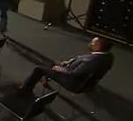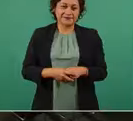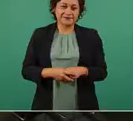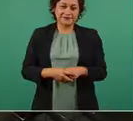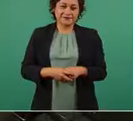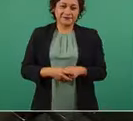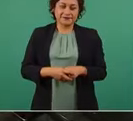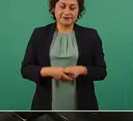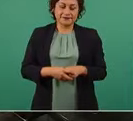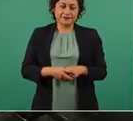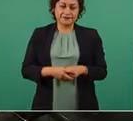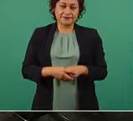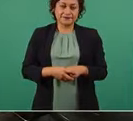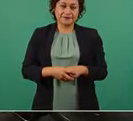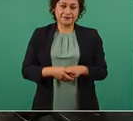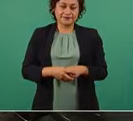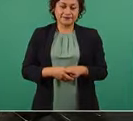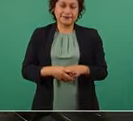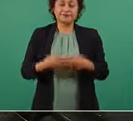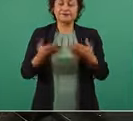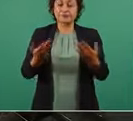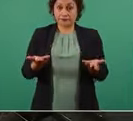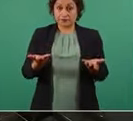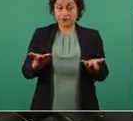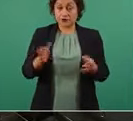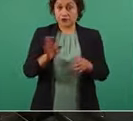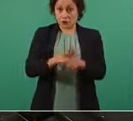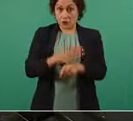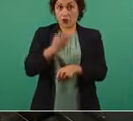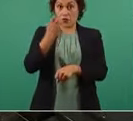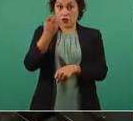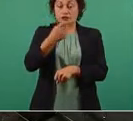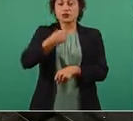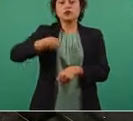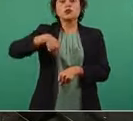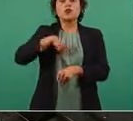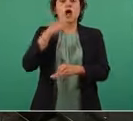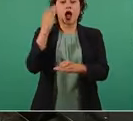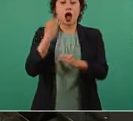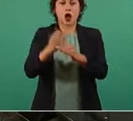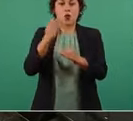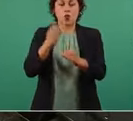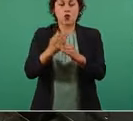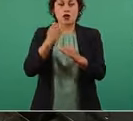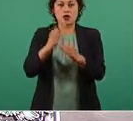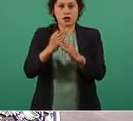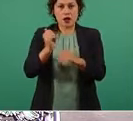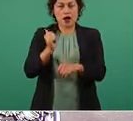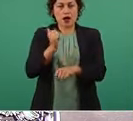Entonces vamos a poner lo que él planteó.